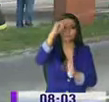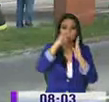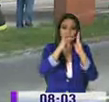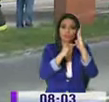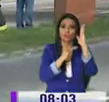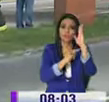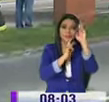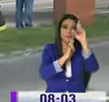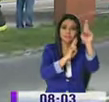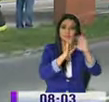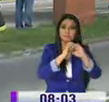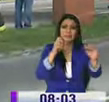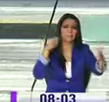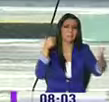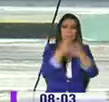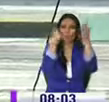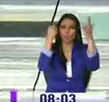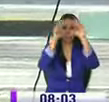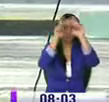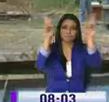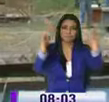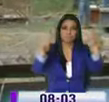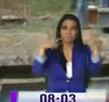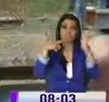para circular en las zonas urbanas